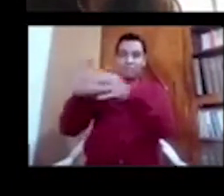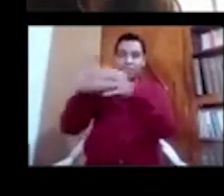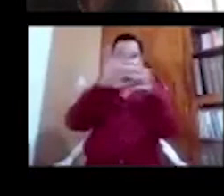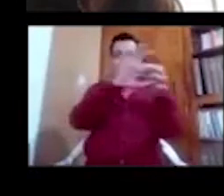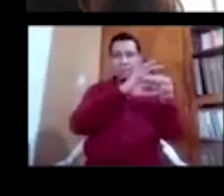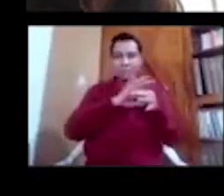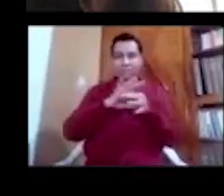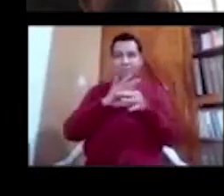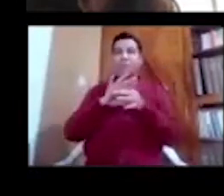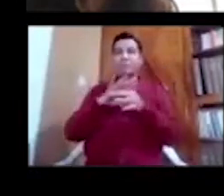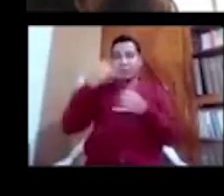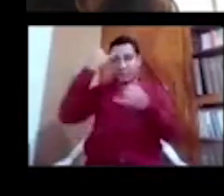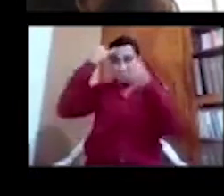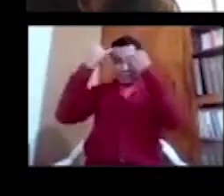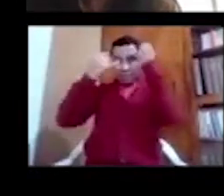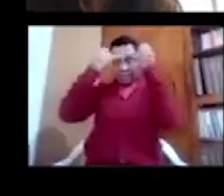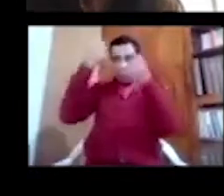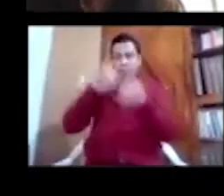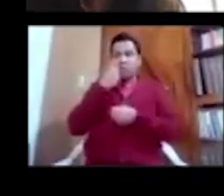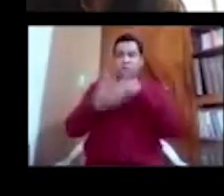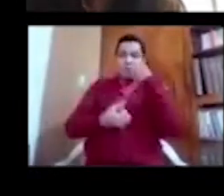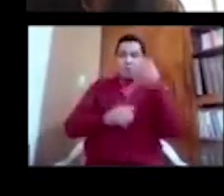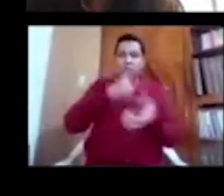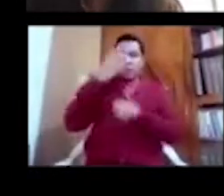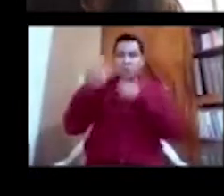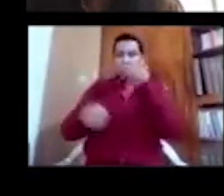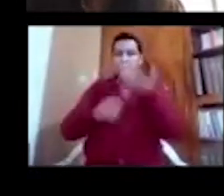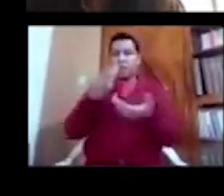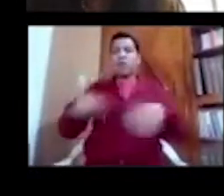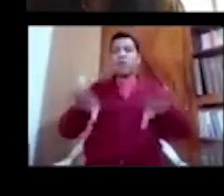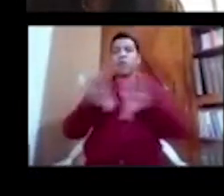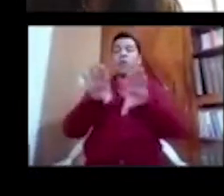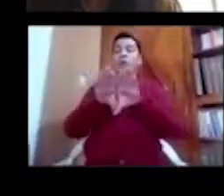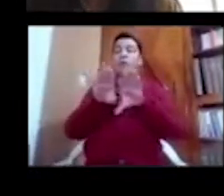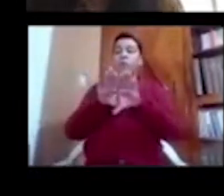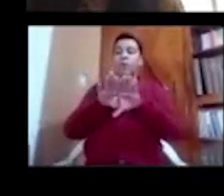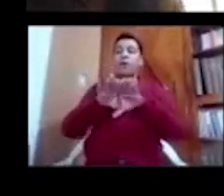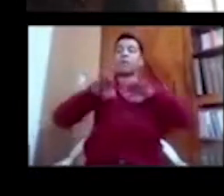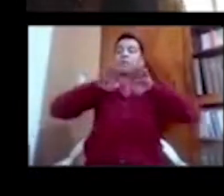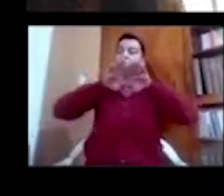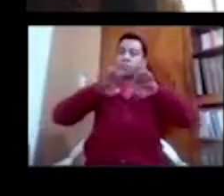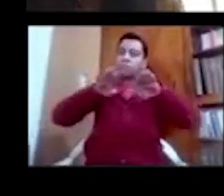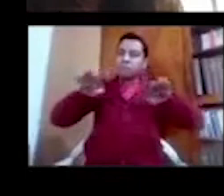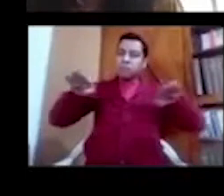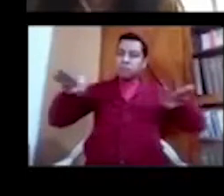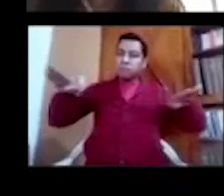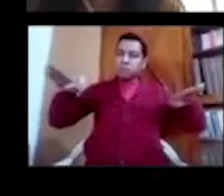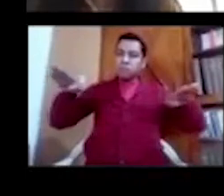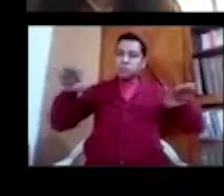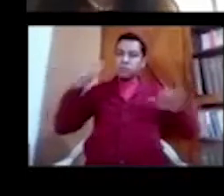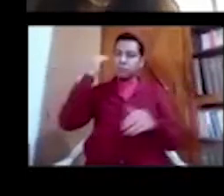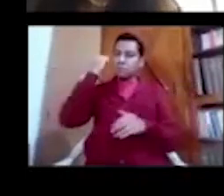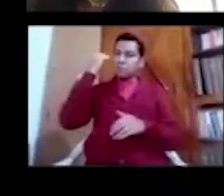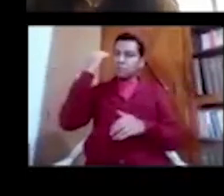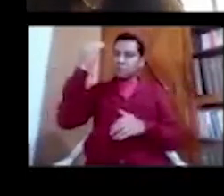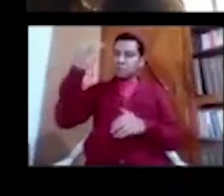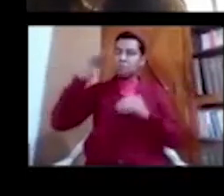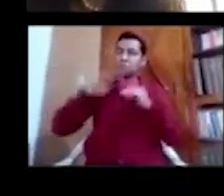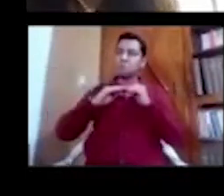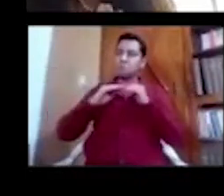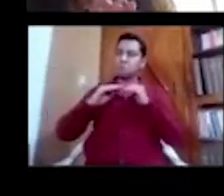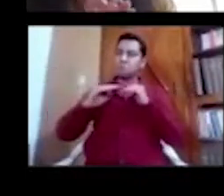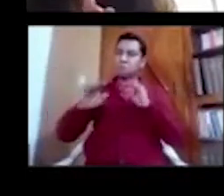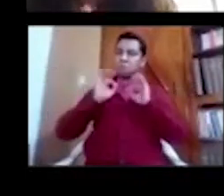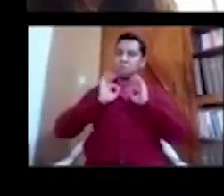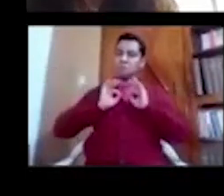se reproducen y generan estabilidad en una sociedad por un cierto tiempo, porque, como les comentaba